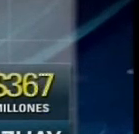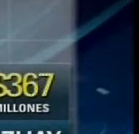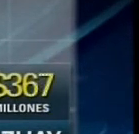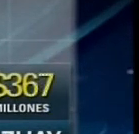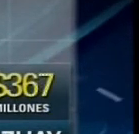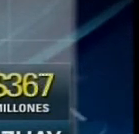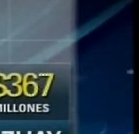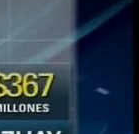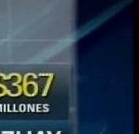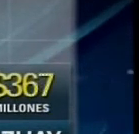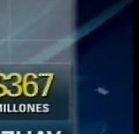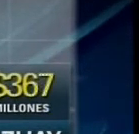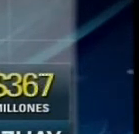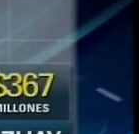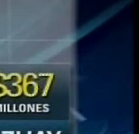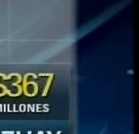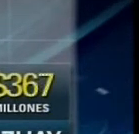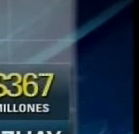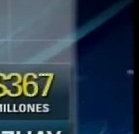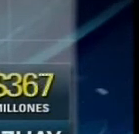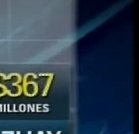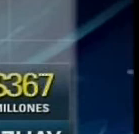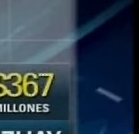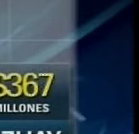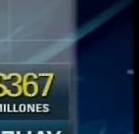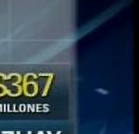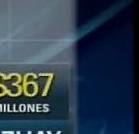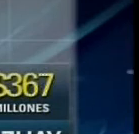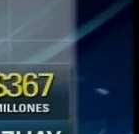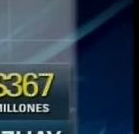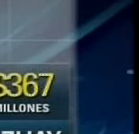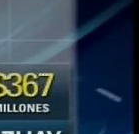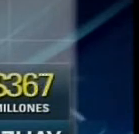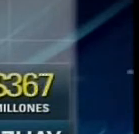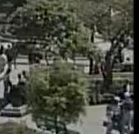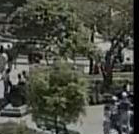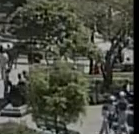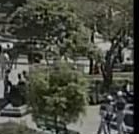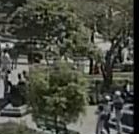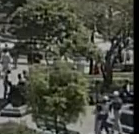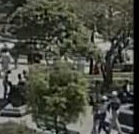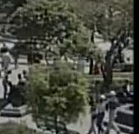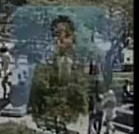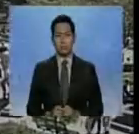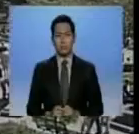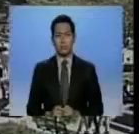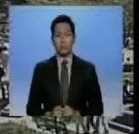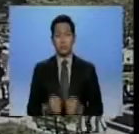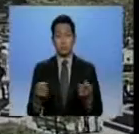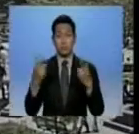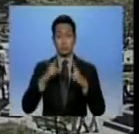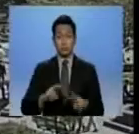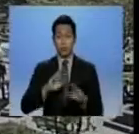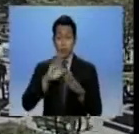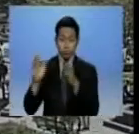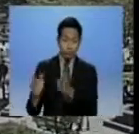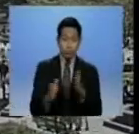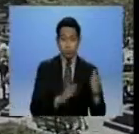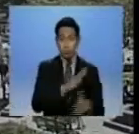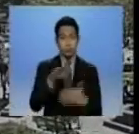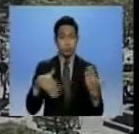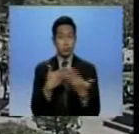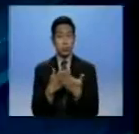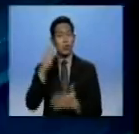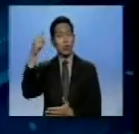con 228 millones de dólares. El resto de provincias del país perciben cantidades inferiores. Además, según lo establecido en el plan, el